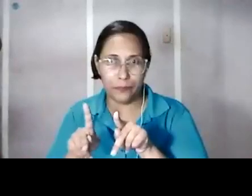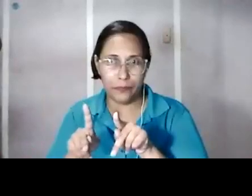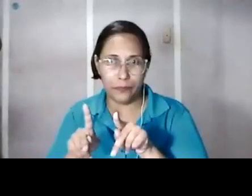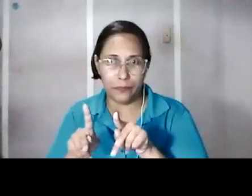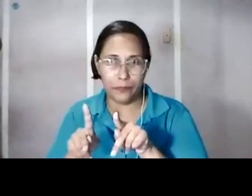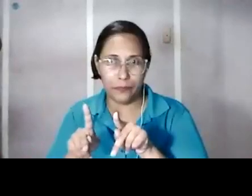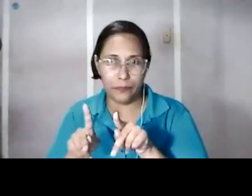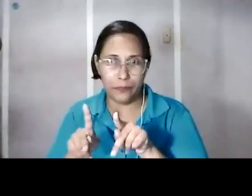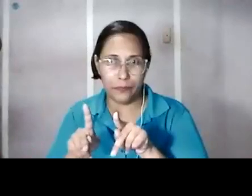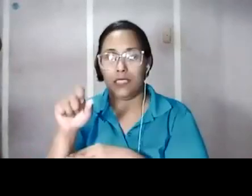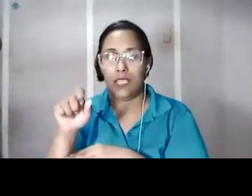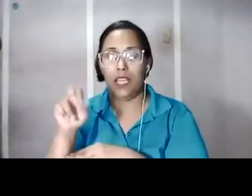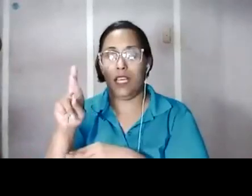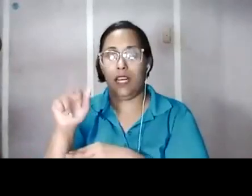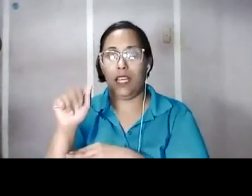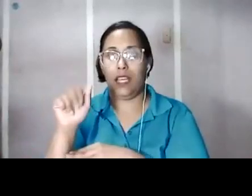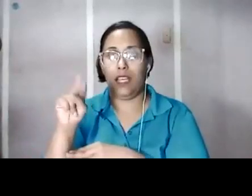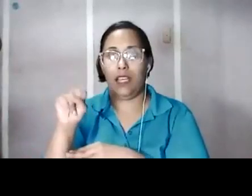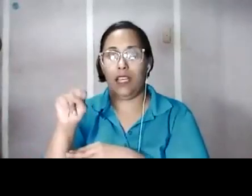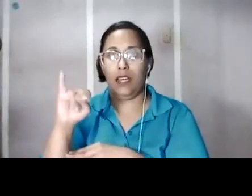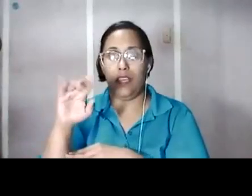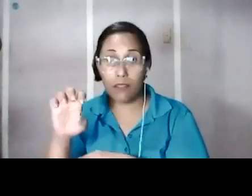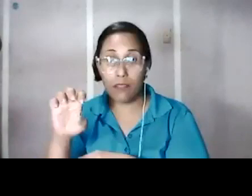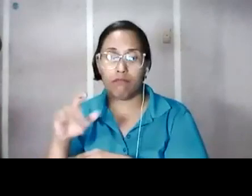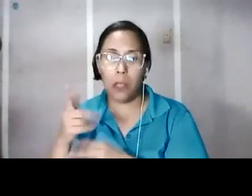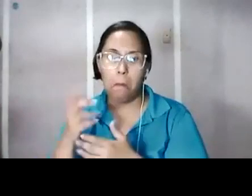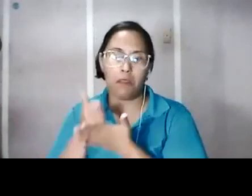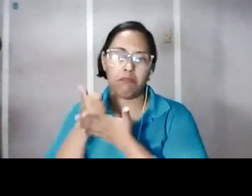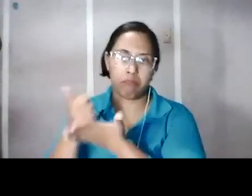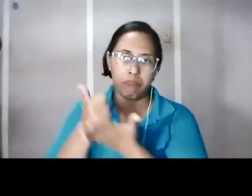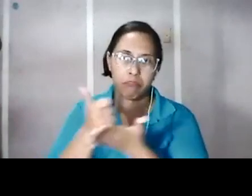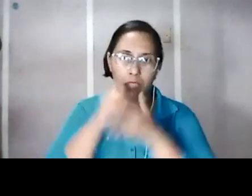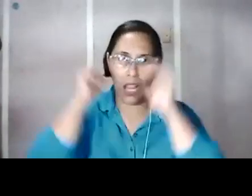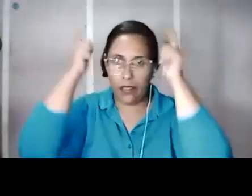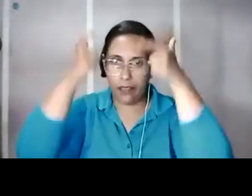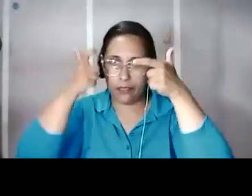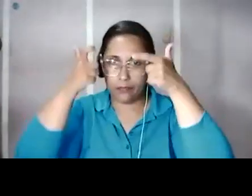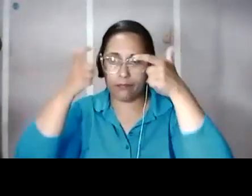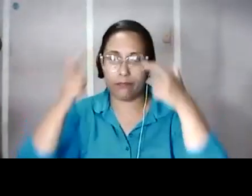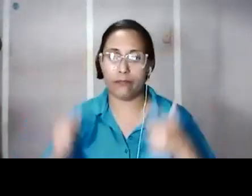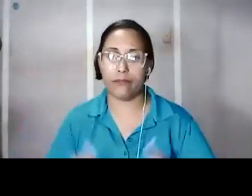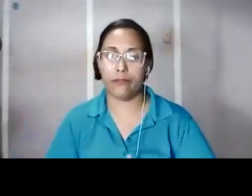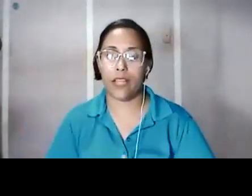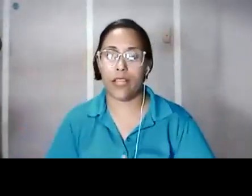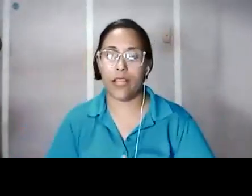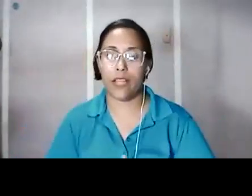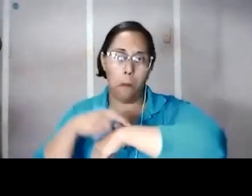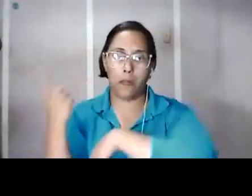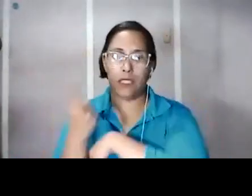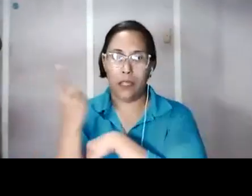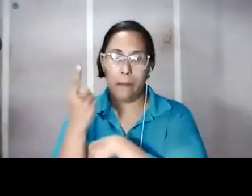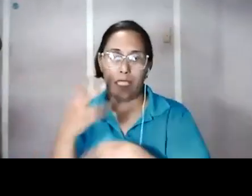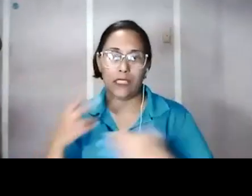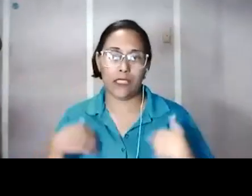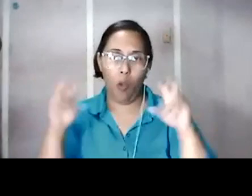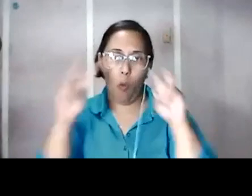Tenerife a ayudar a coronarla. En ese momento era que siempre ella tenía un lema que